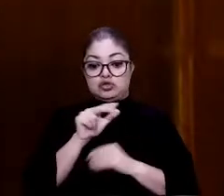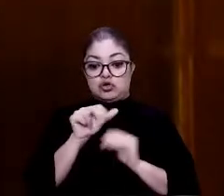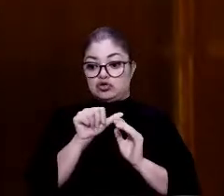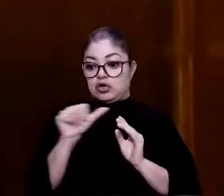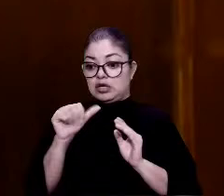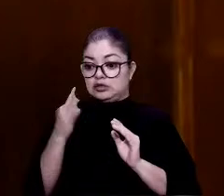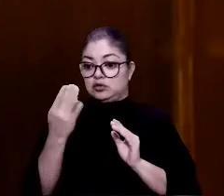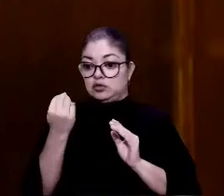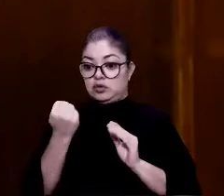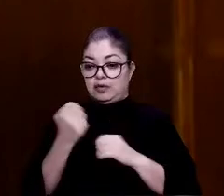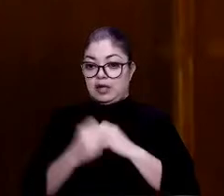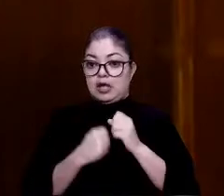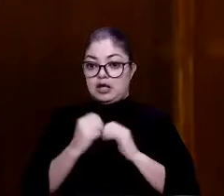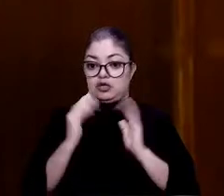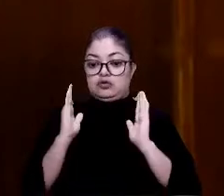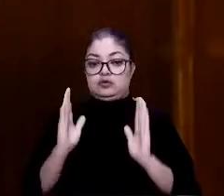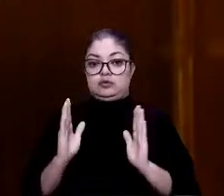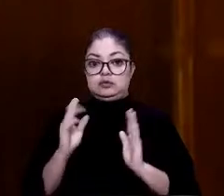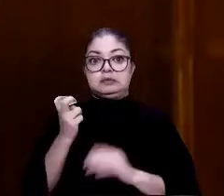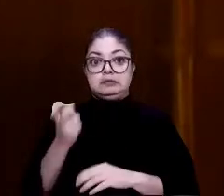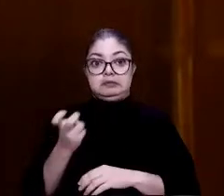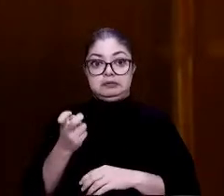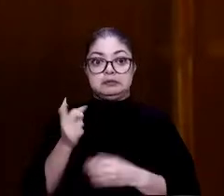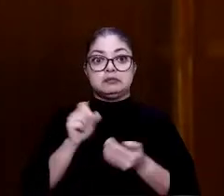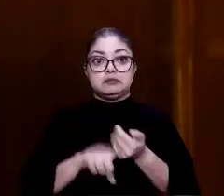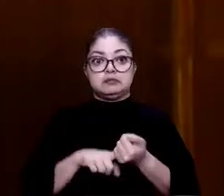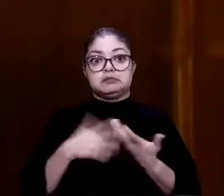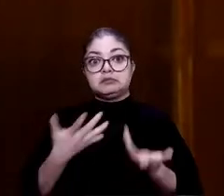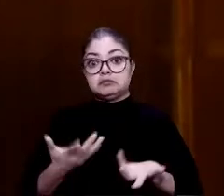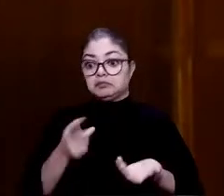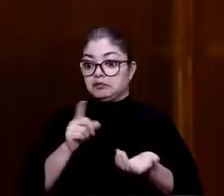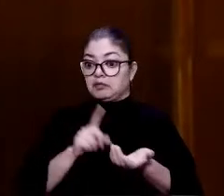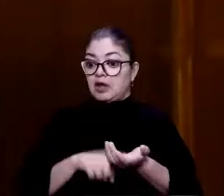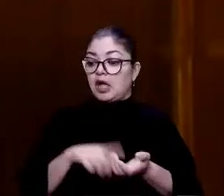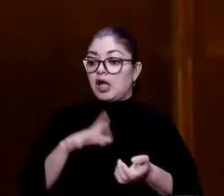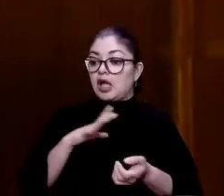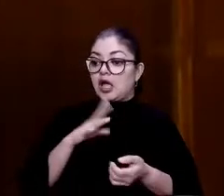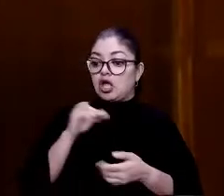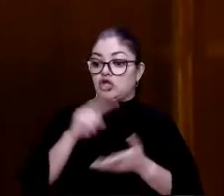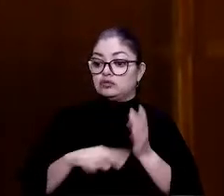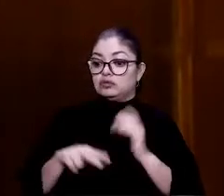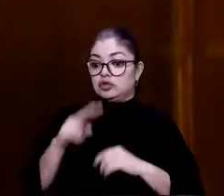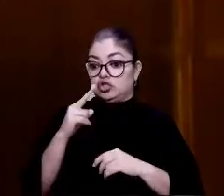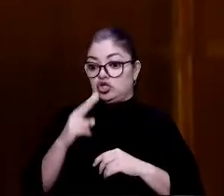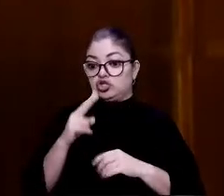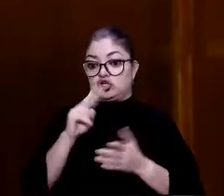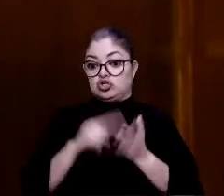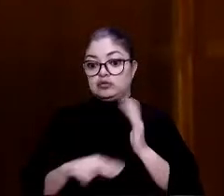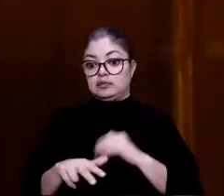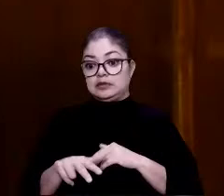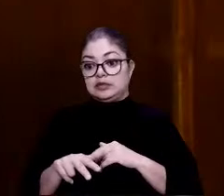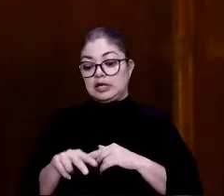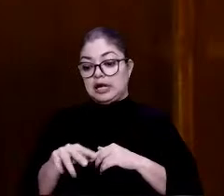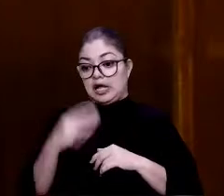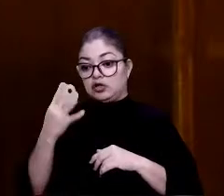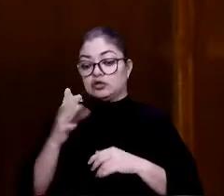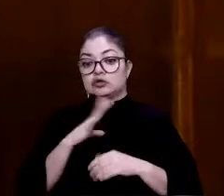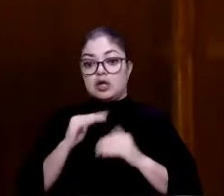años. Asimismo, del indicador de carencia por exceso a la alimentación entre 2002 y 2014, hubo un incremento